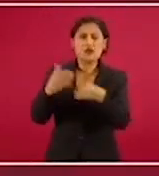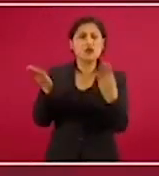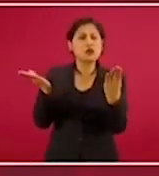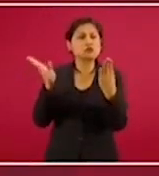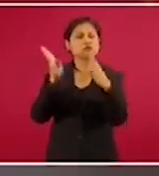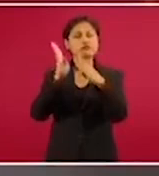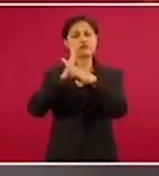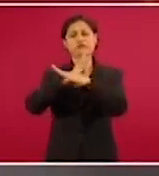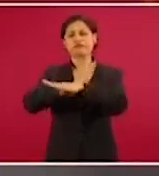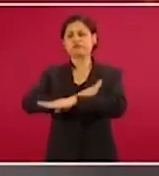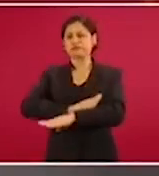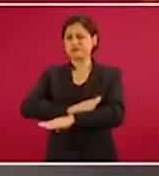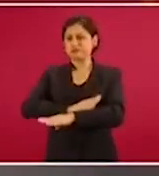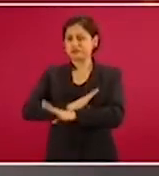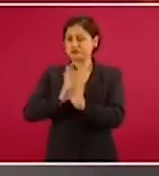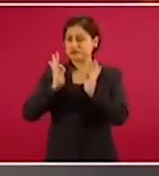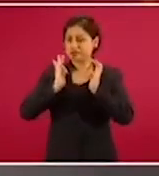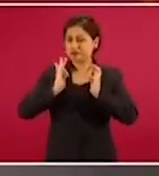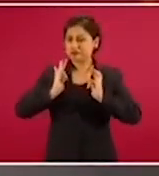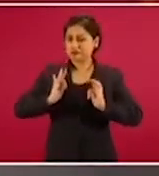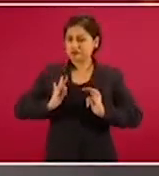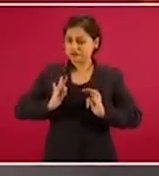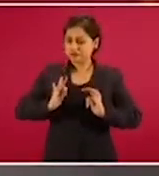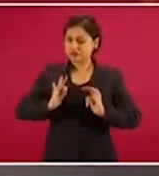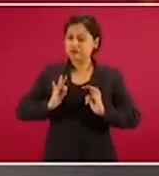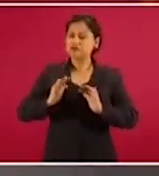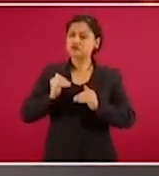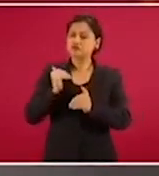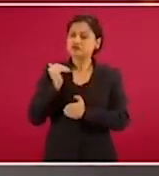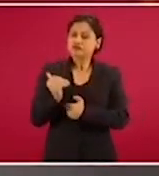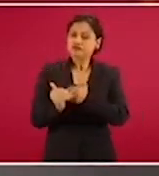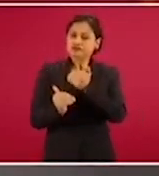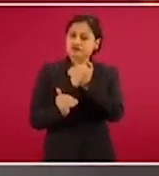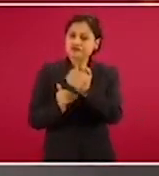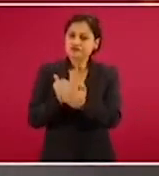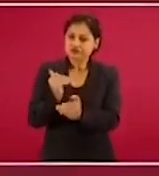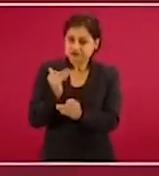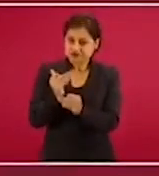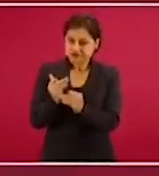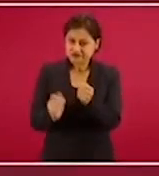mucho la economía y después,